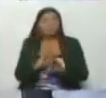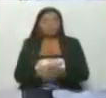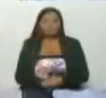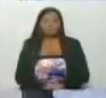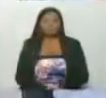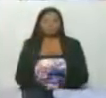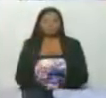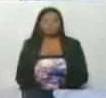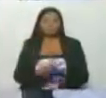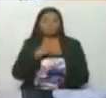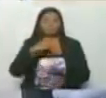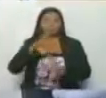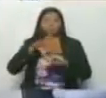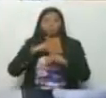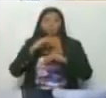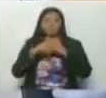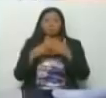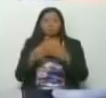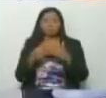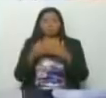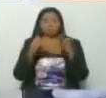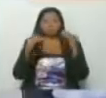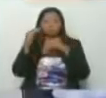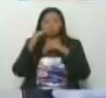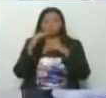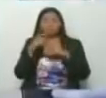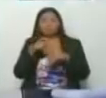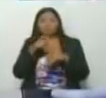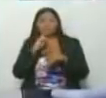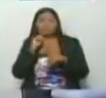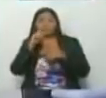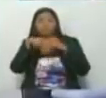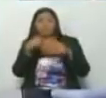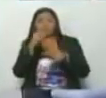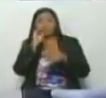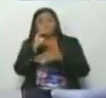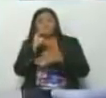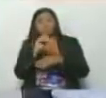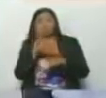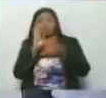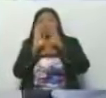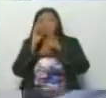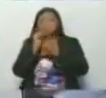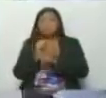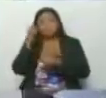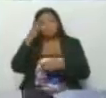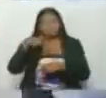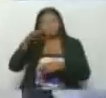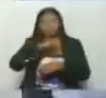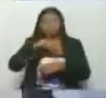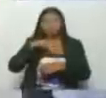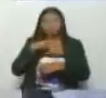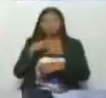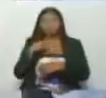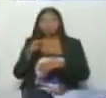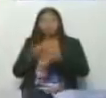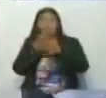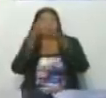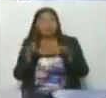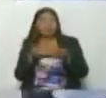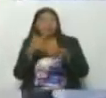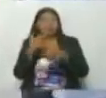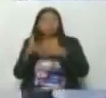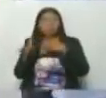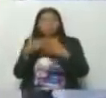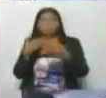yo lo asumo con una hazaña y ahora como un gran desafío cuando hay confianza del pueblo para que nosotros gobernamos porque independientemente de las condiciones